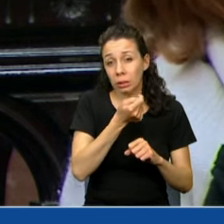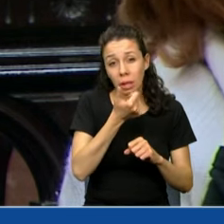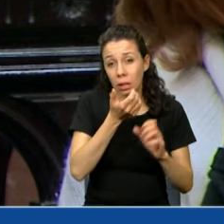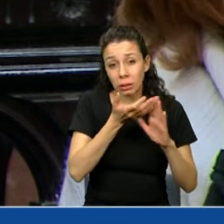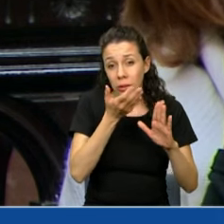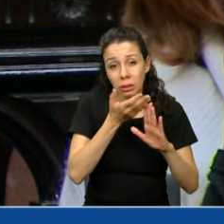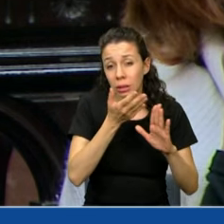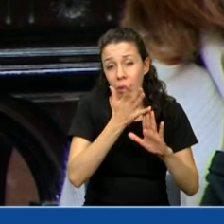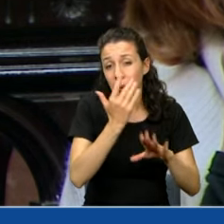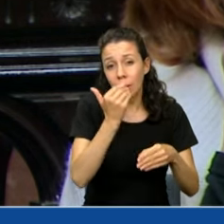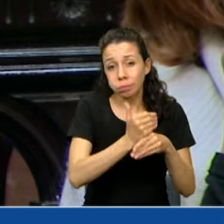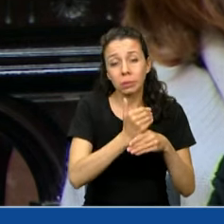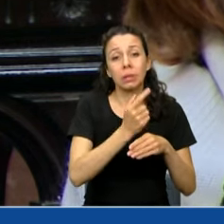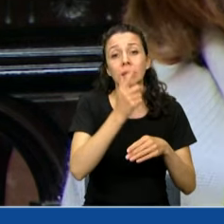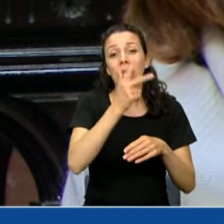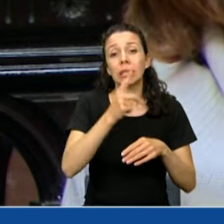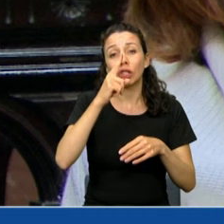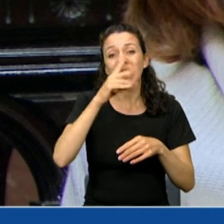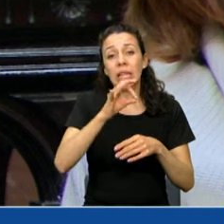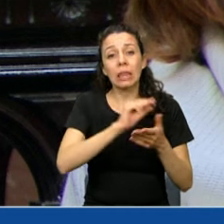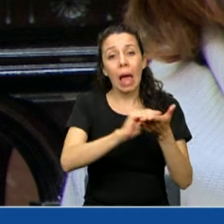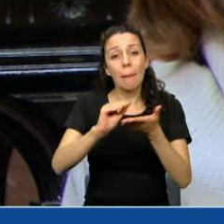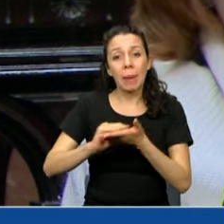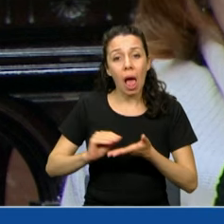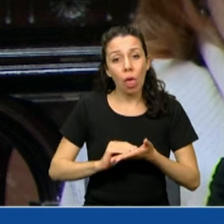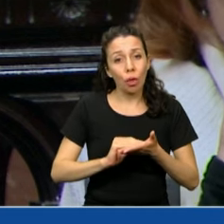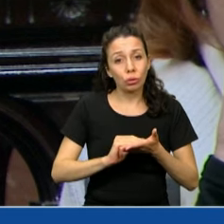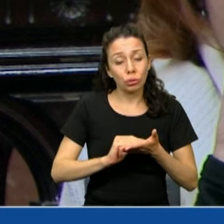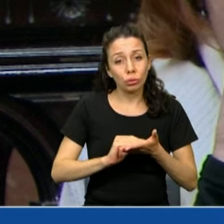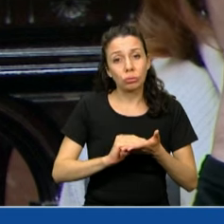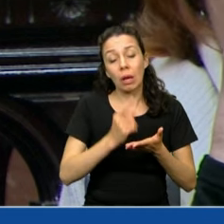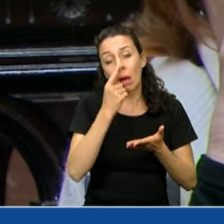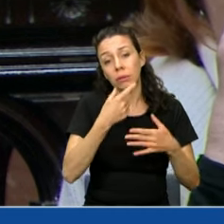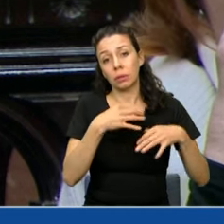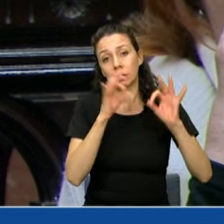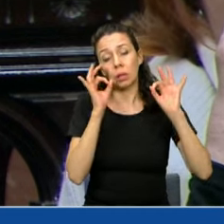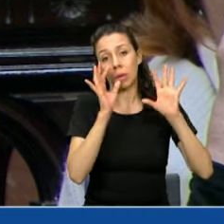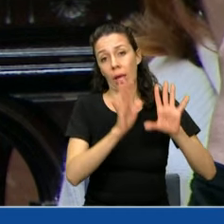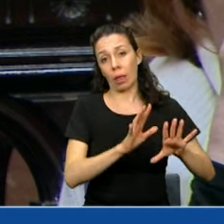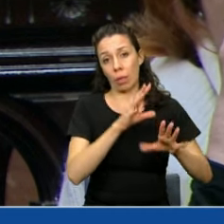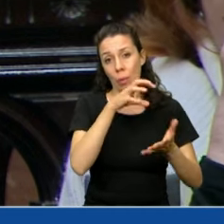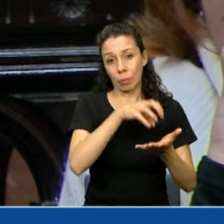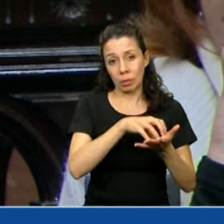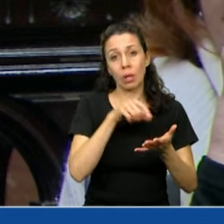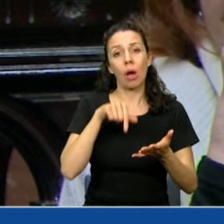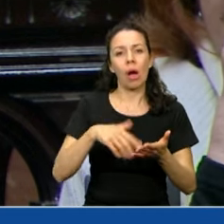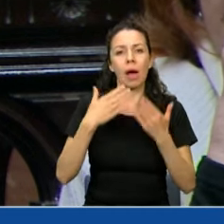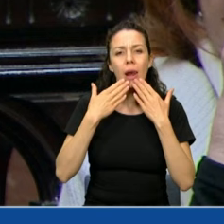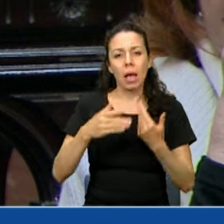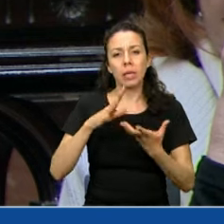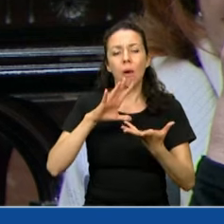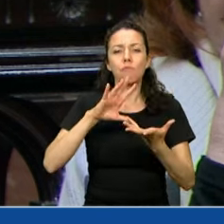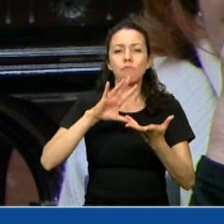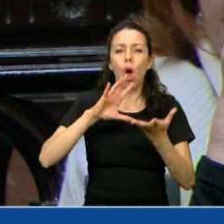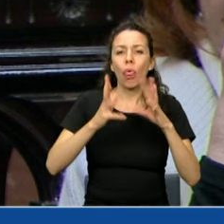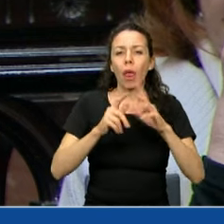sus puertas 370 empleados quedó esa empresa hoy Gracias a ese cambio de paradigma gracias a un